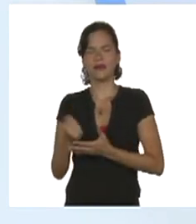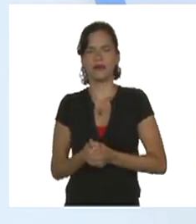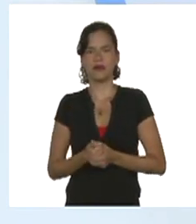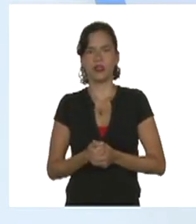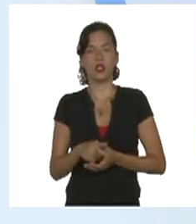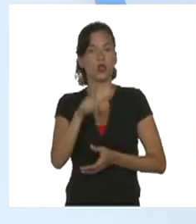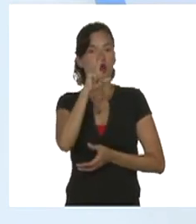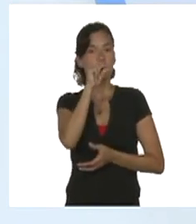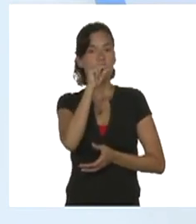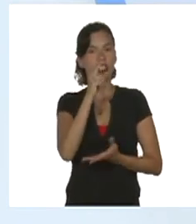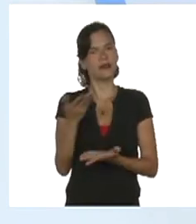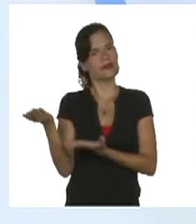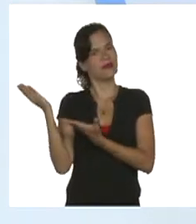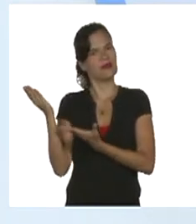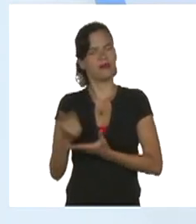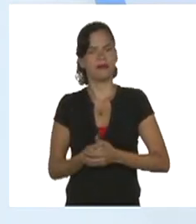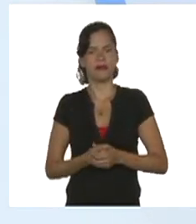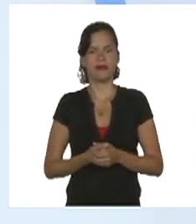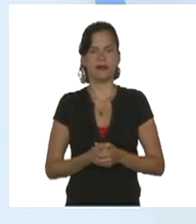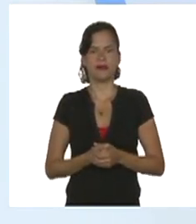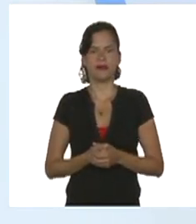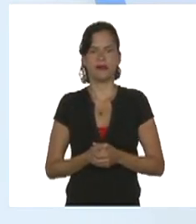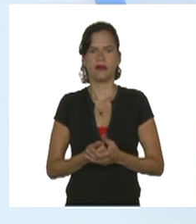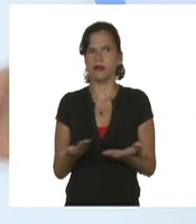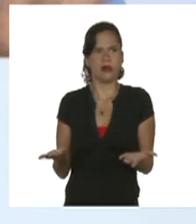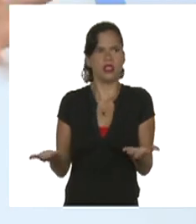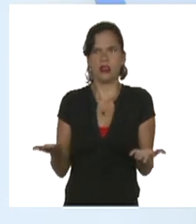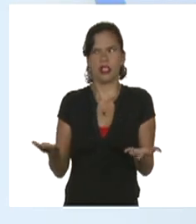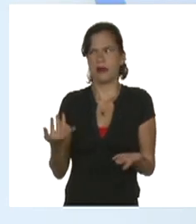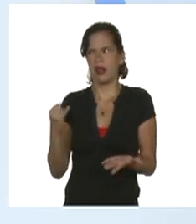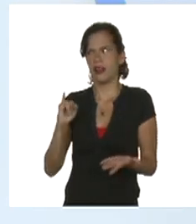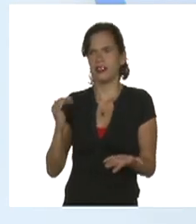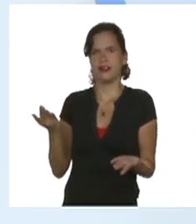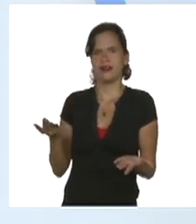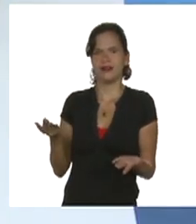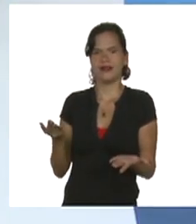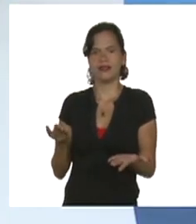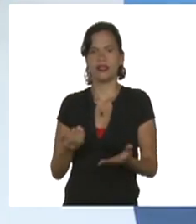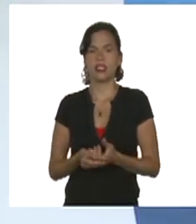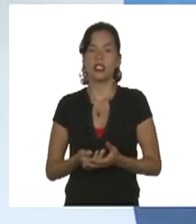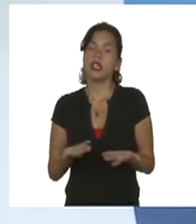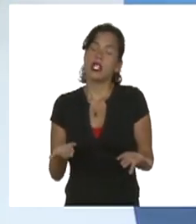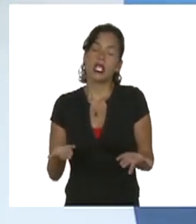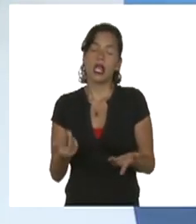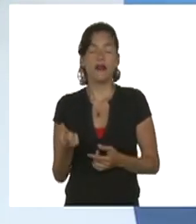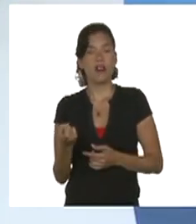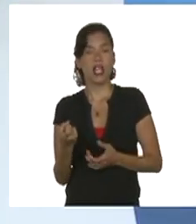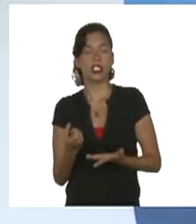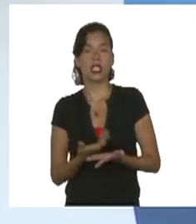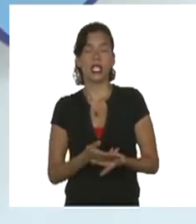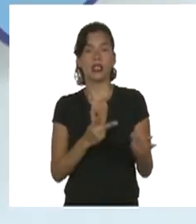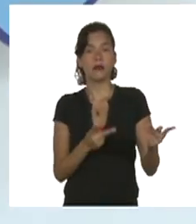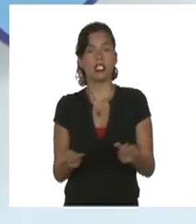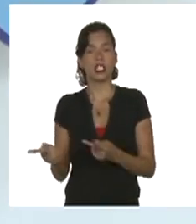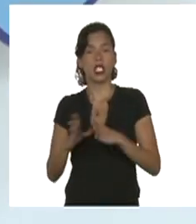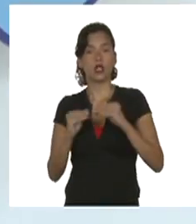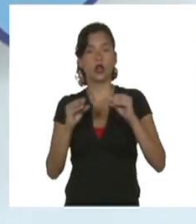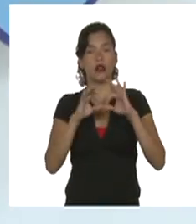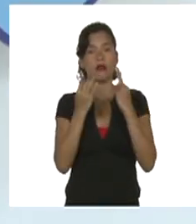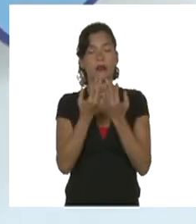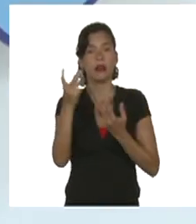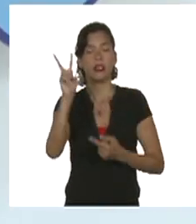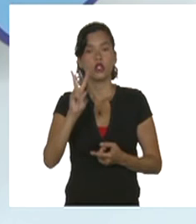Y en Twitter, Vívete Oficial 1. Pero, ¿qué más tenemos, Julián? Bueno, Guillermo, lo único que nos falta es invitar a la